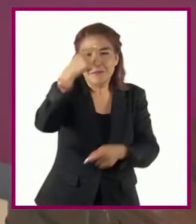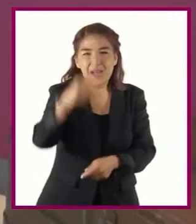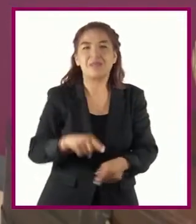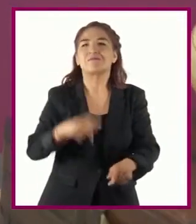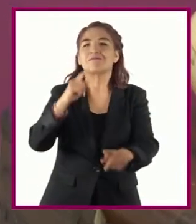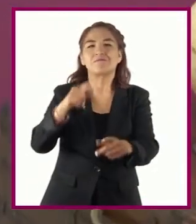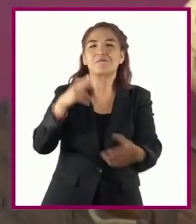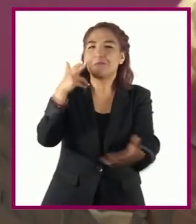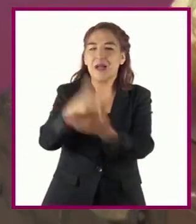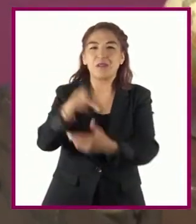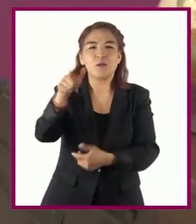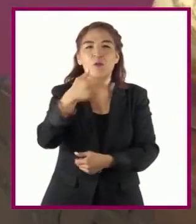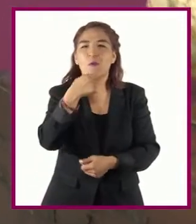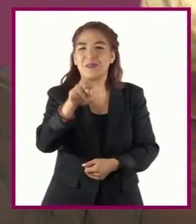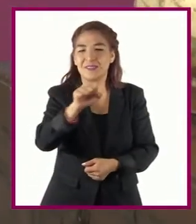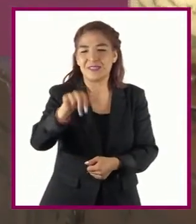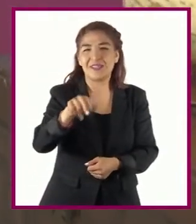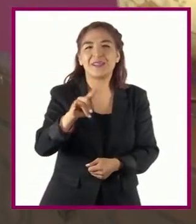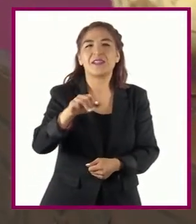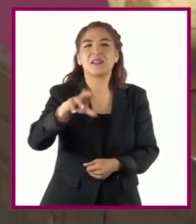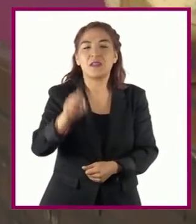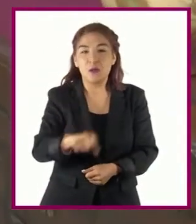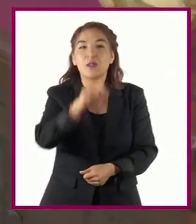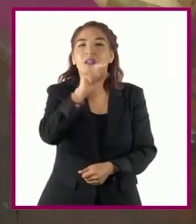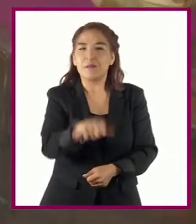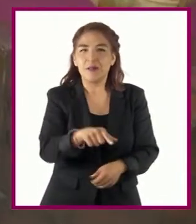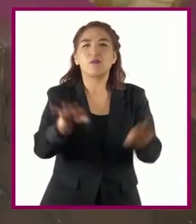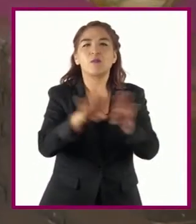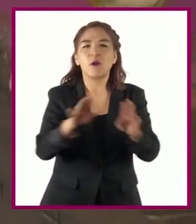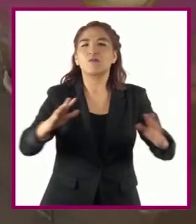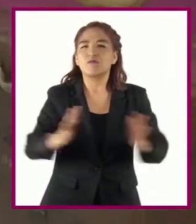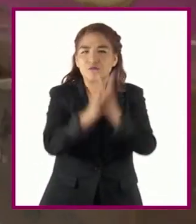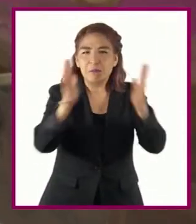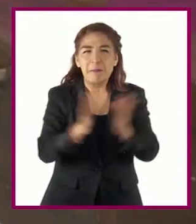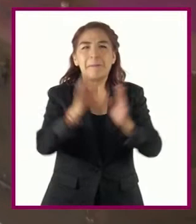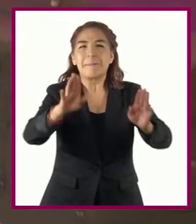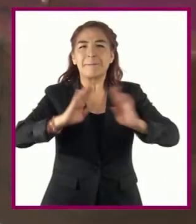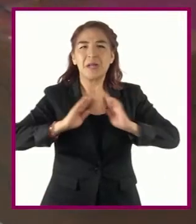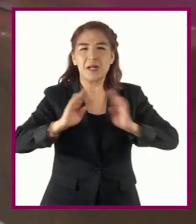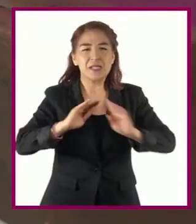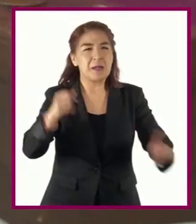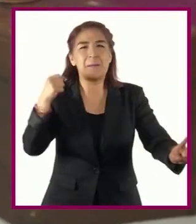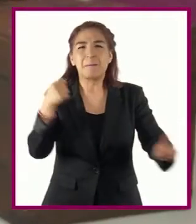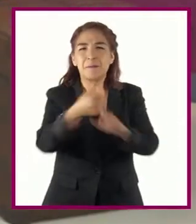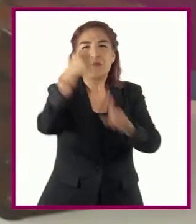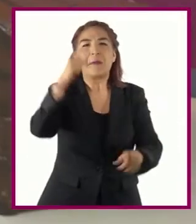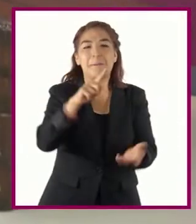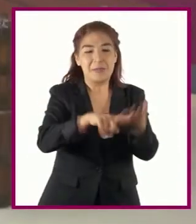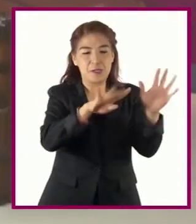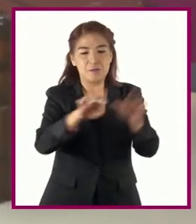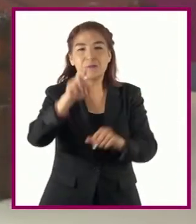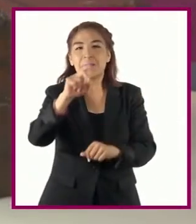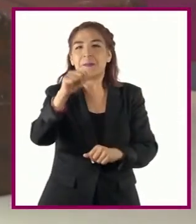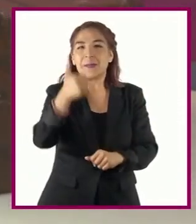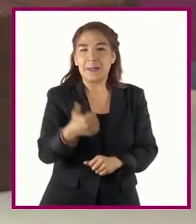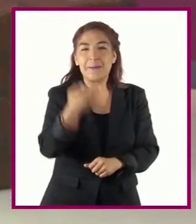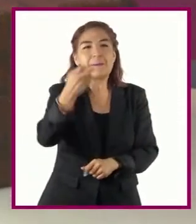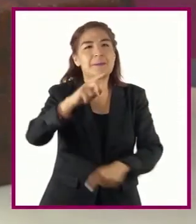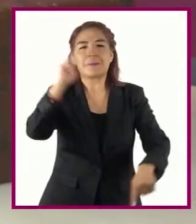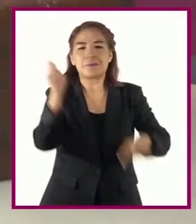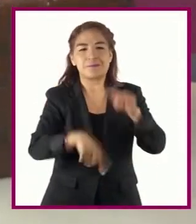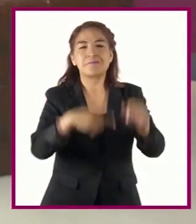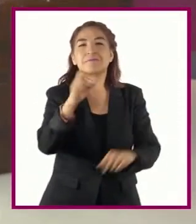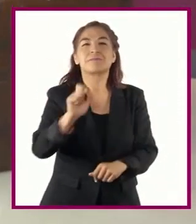en 1934 y ejecutó un golpe militar en 1936 para destituir al presidente